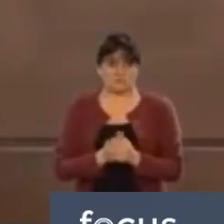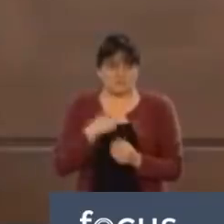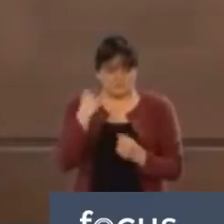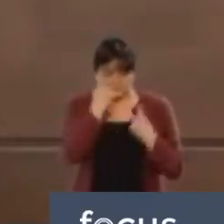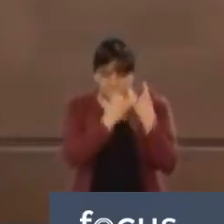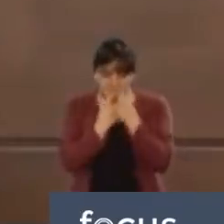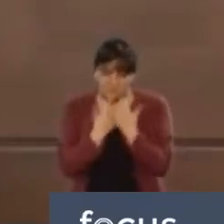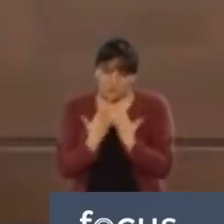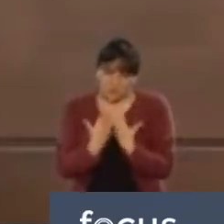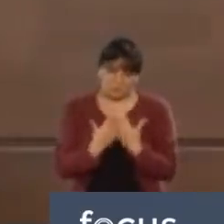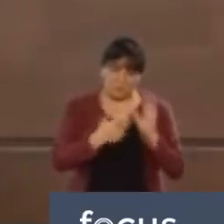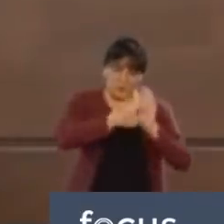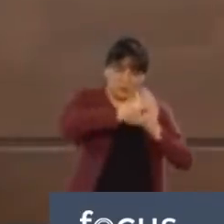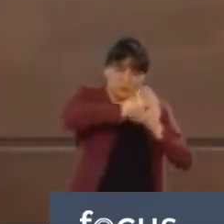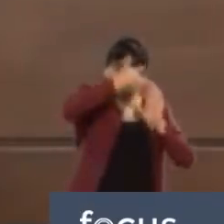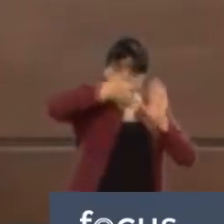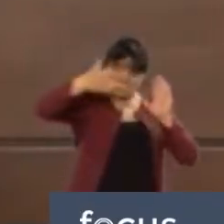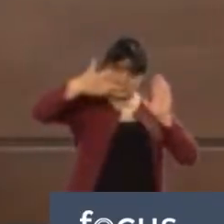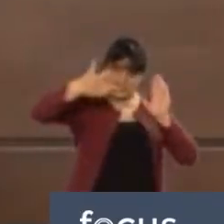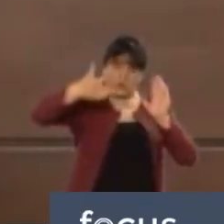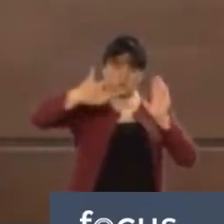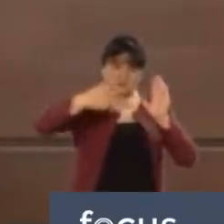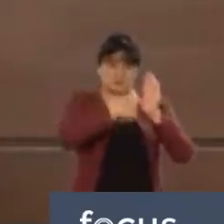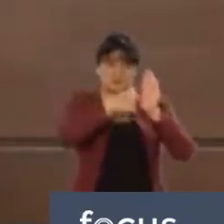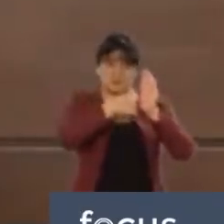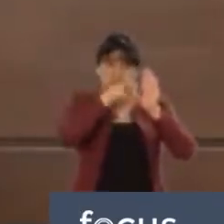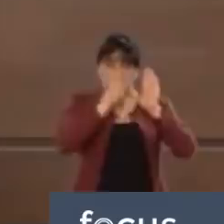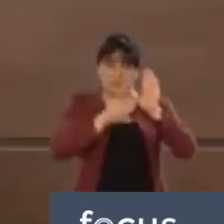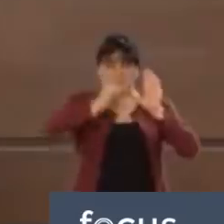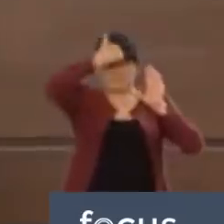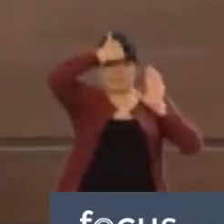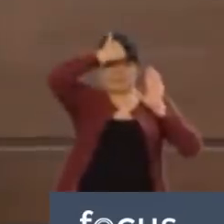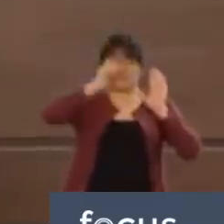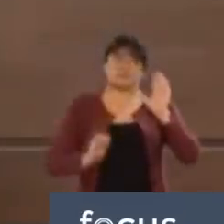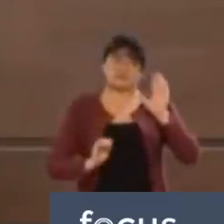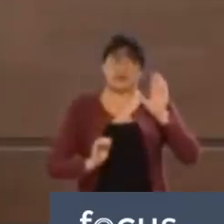prime la Constitución y no el espíritu de cuerpo de protección